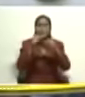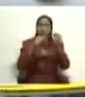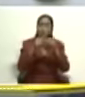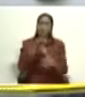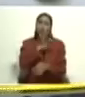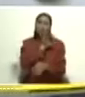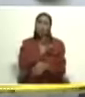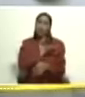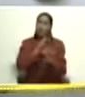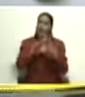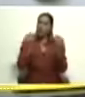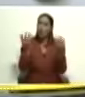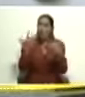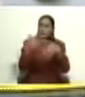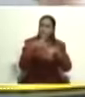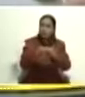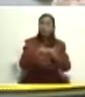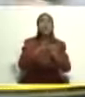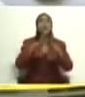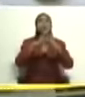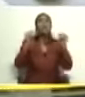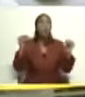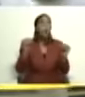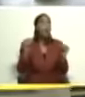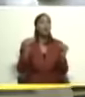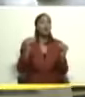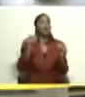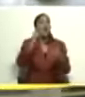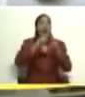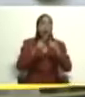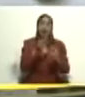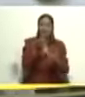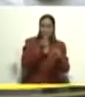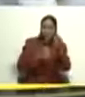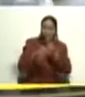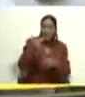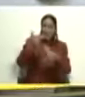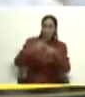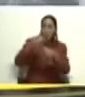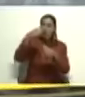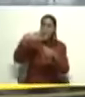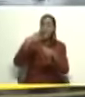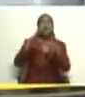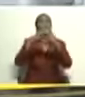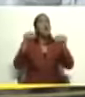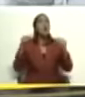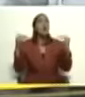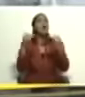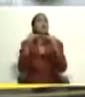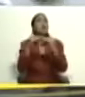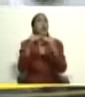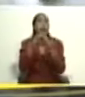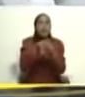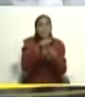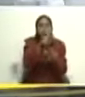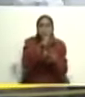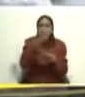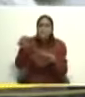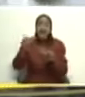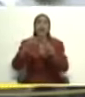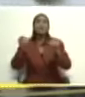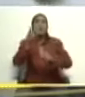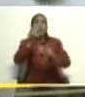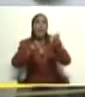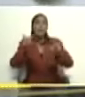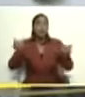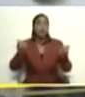sociedades donde la riqueza se reparta, donde el desarrollo tecnológico no lo pensemos para expulsar a trabajadores, sino que el desarrollo